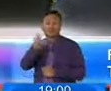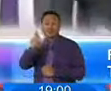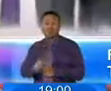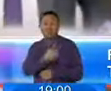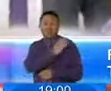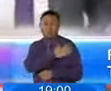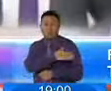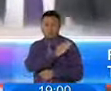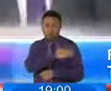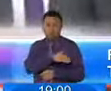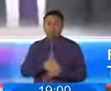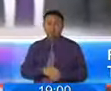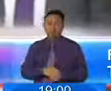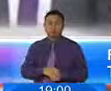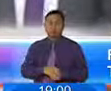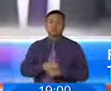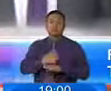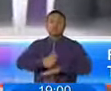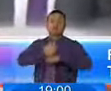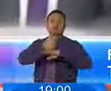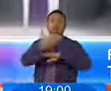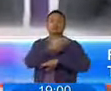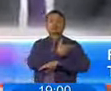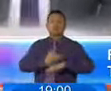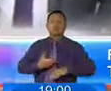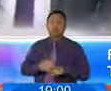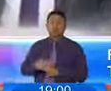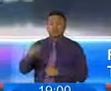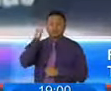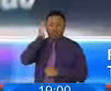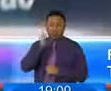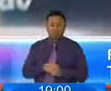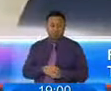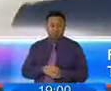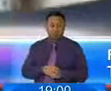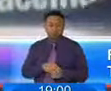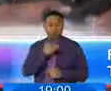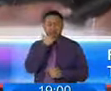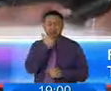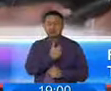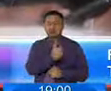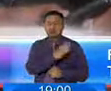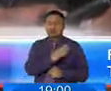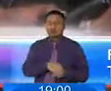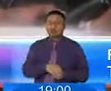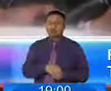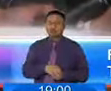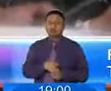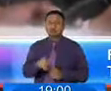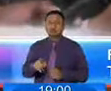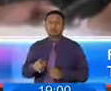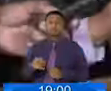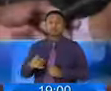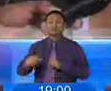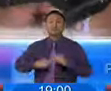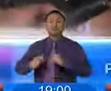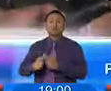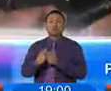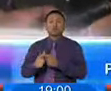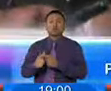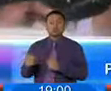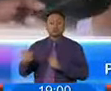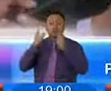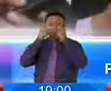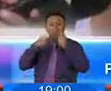existido. Al titular del Consejo de la Judicatura parece no preocuparle esa diligencia legal. Es un acto urgente de una fiscal que no tiene